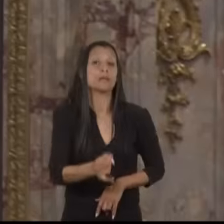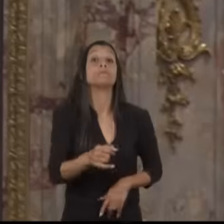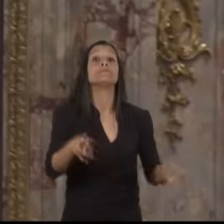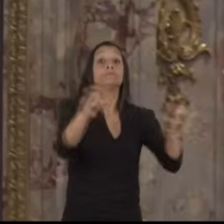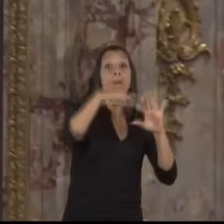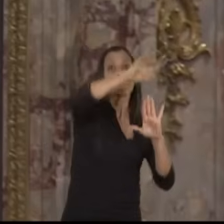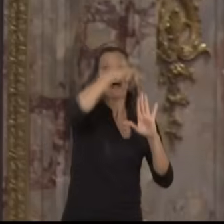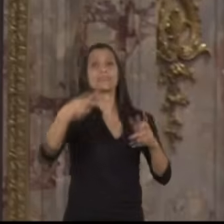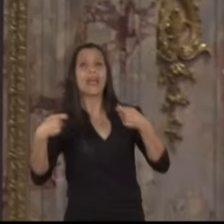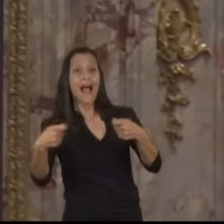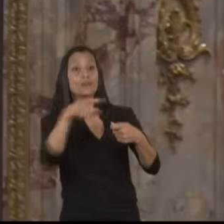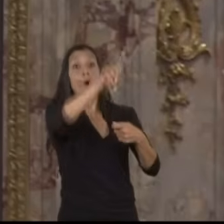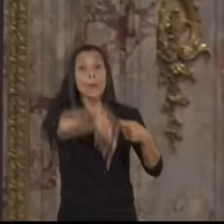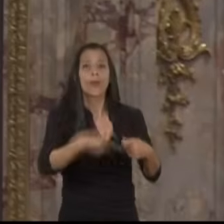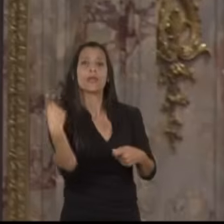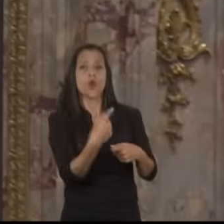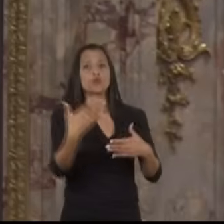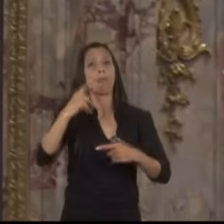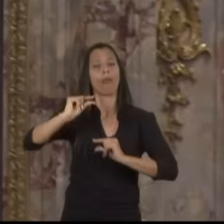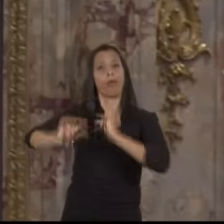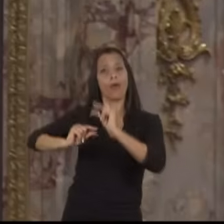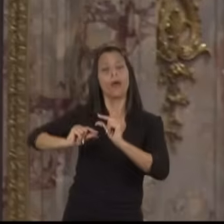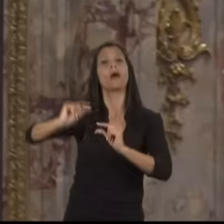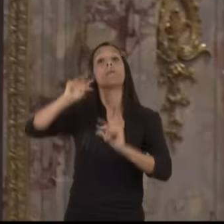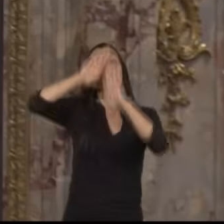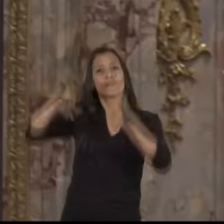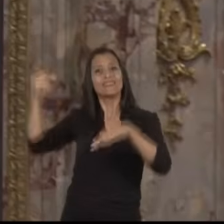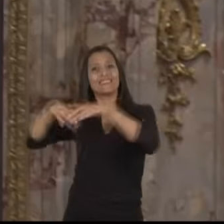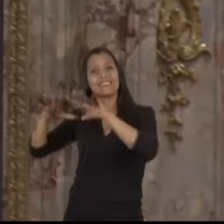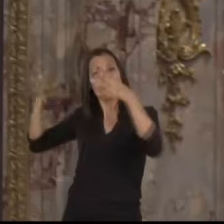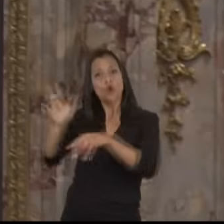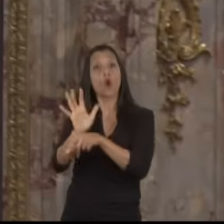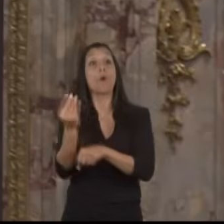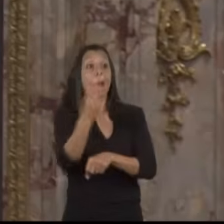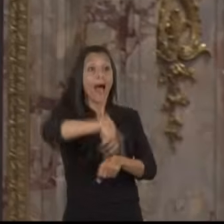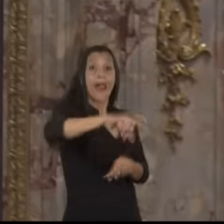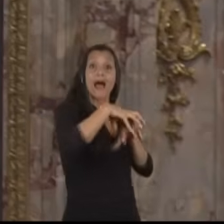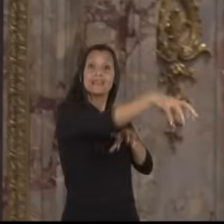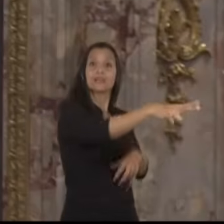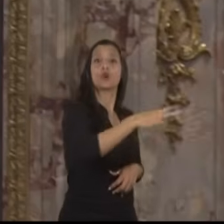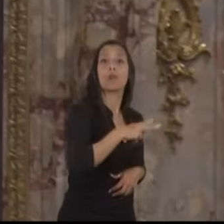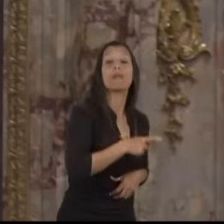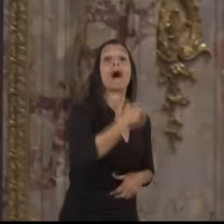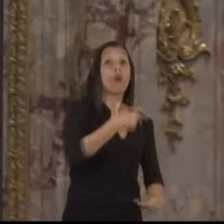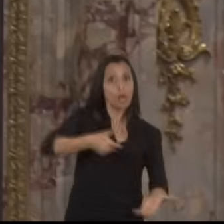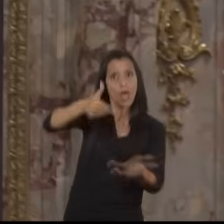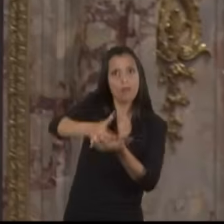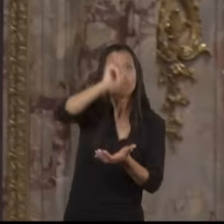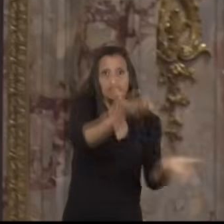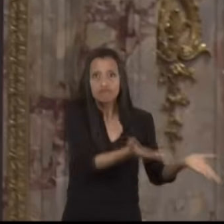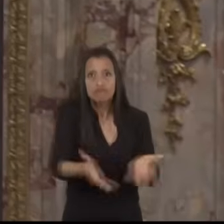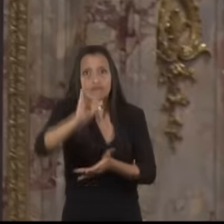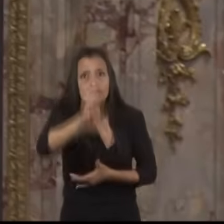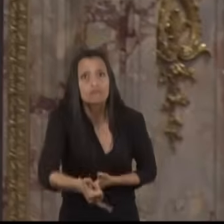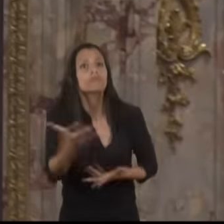ejemplo, lo que nos permitirá otorgar financiamiento del Tesoro para aquellos actores del sector privado que quieran invertir en el país en